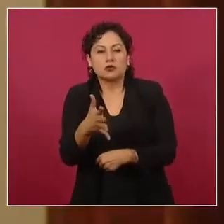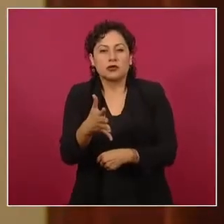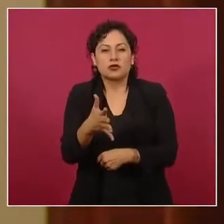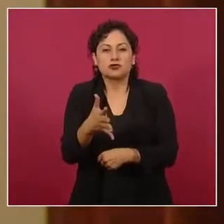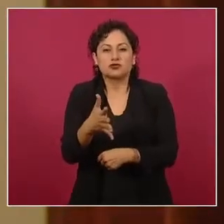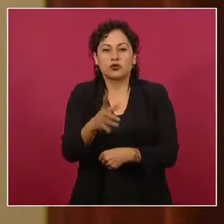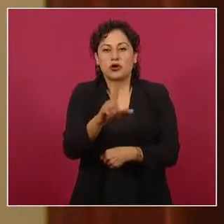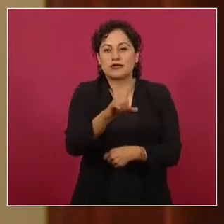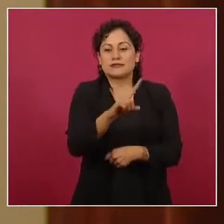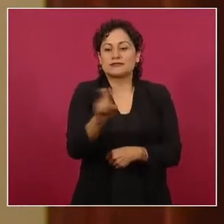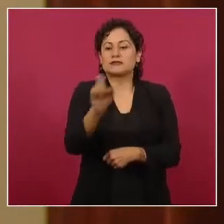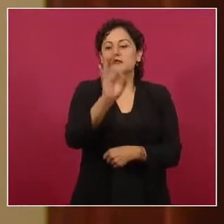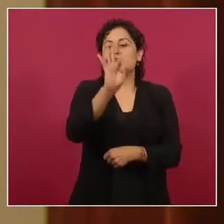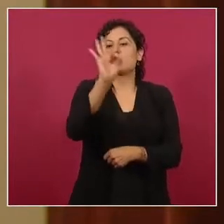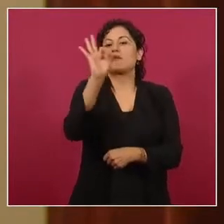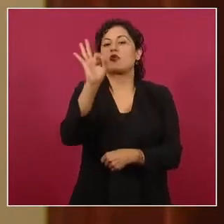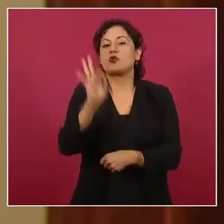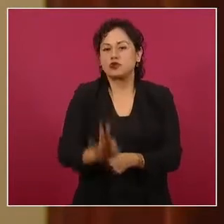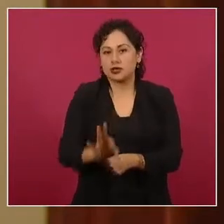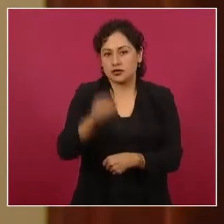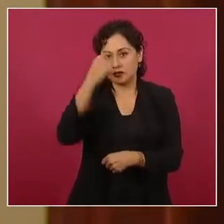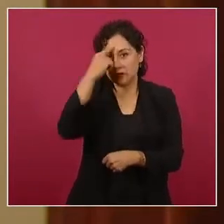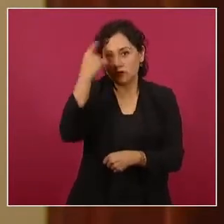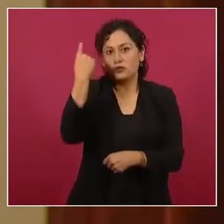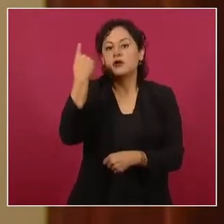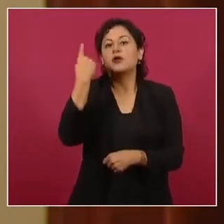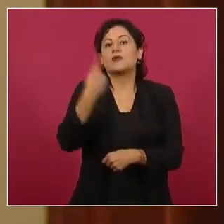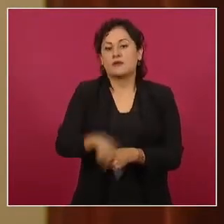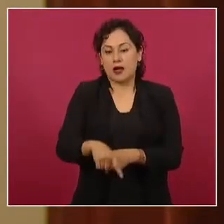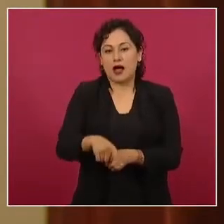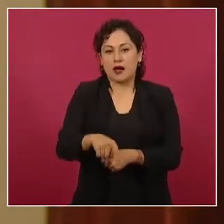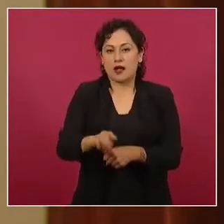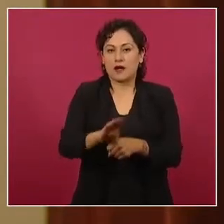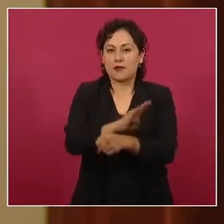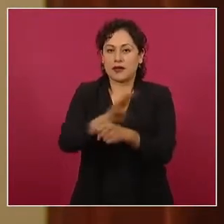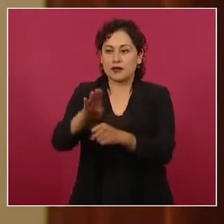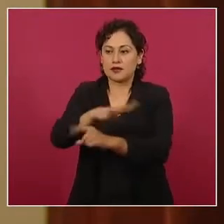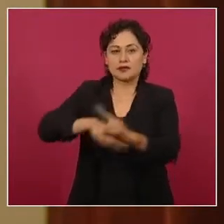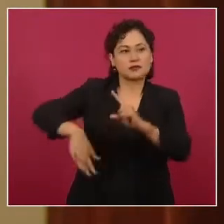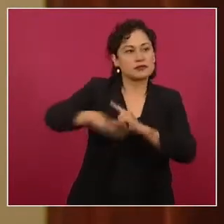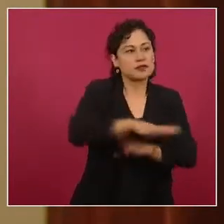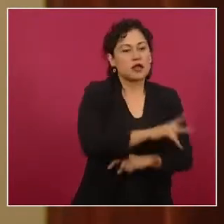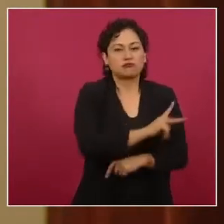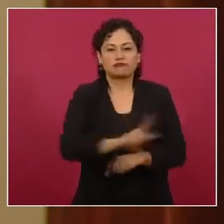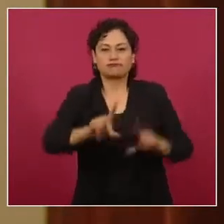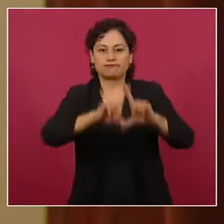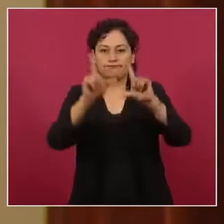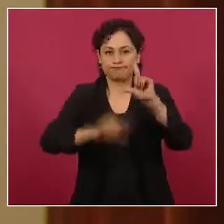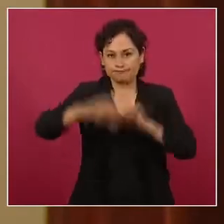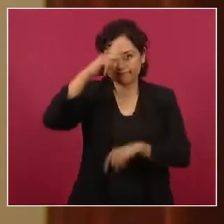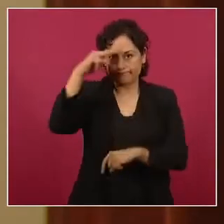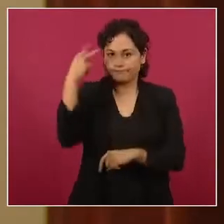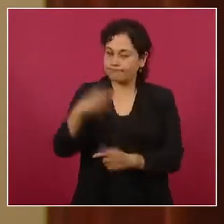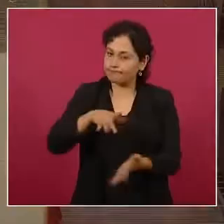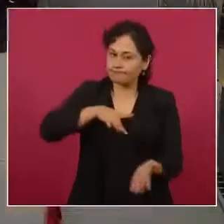que se destinan a la política de bienestar en nuestro país. Reformamos la